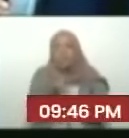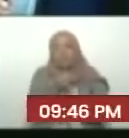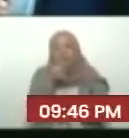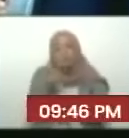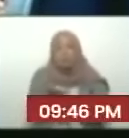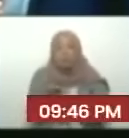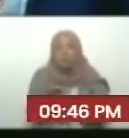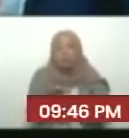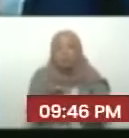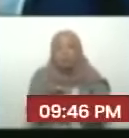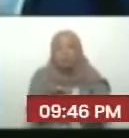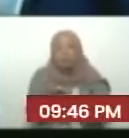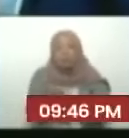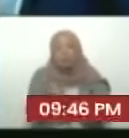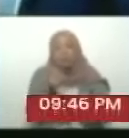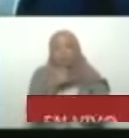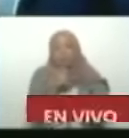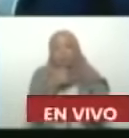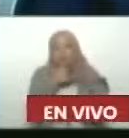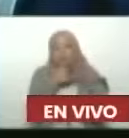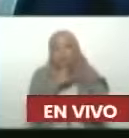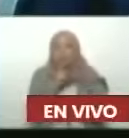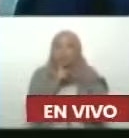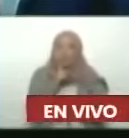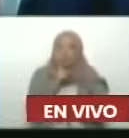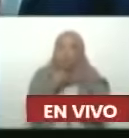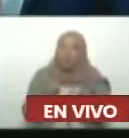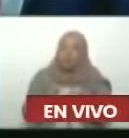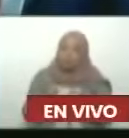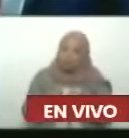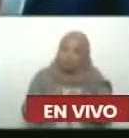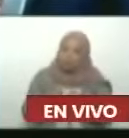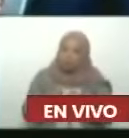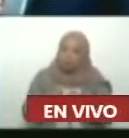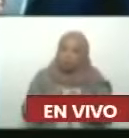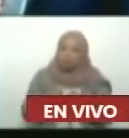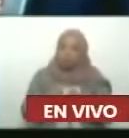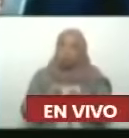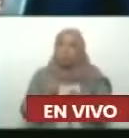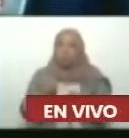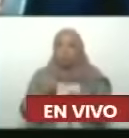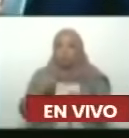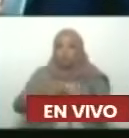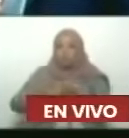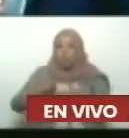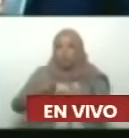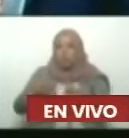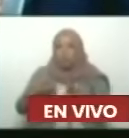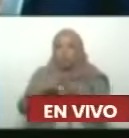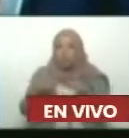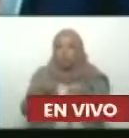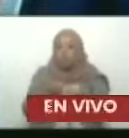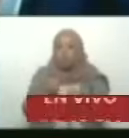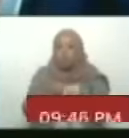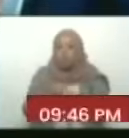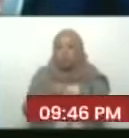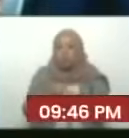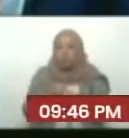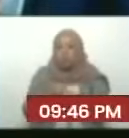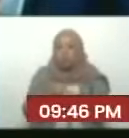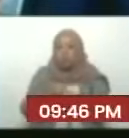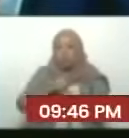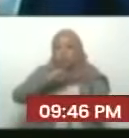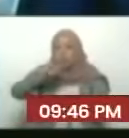fe. ¿Sabes a quién le fue muy difícil en la vida? Después de haber logrado todo lo que logró, a José de San